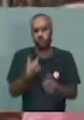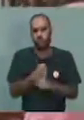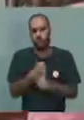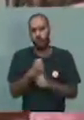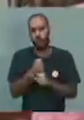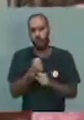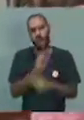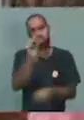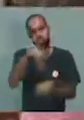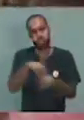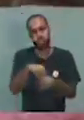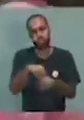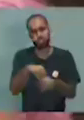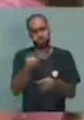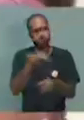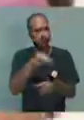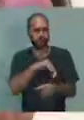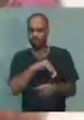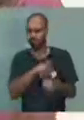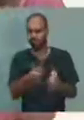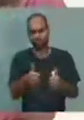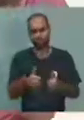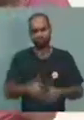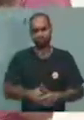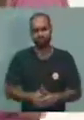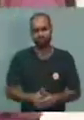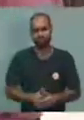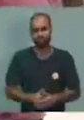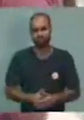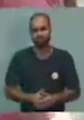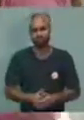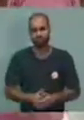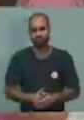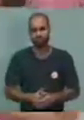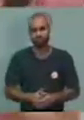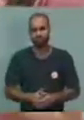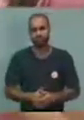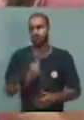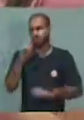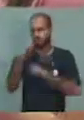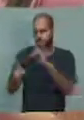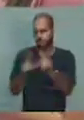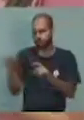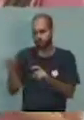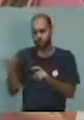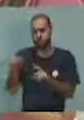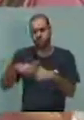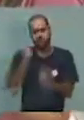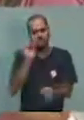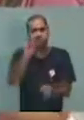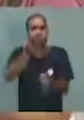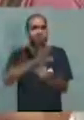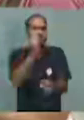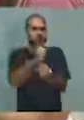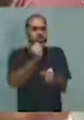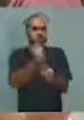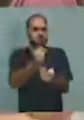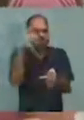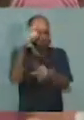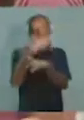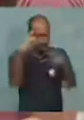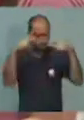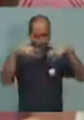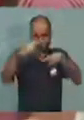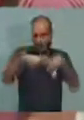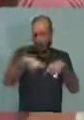hacemos la vida prácticamente. Ernesto, ¿por qué decidiste dedicarte a la ciencia y qué palabras le enviarías a los jóvenes que nos están viendo para que den